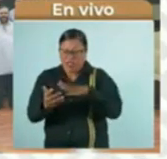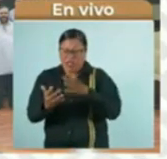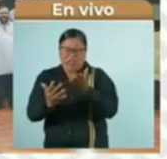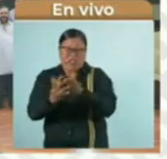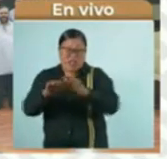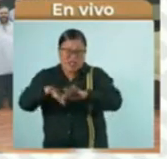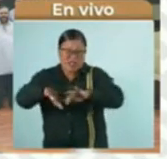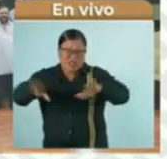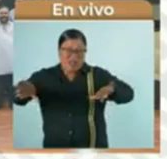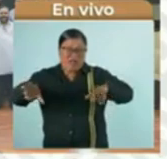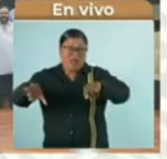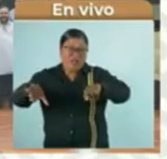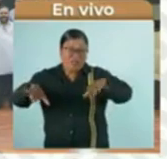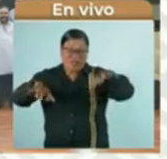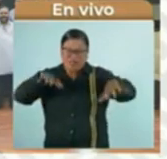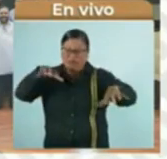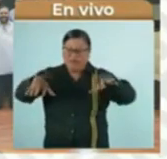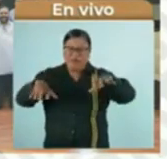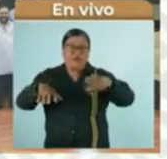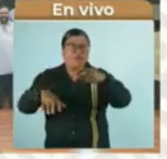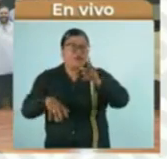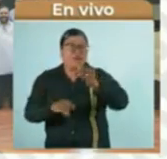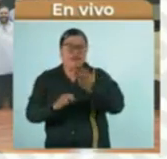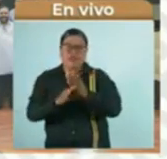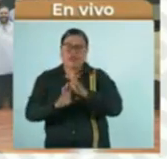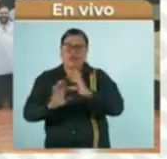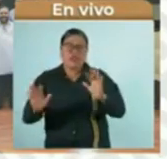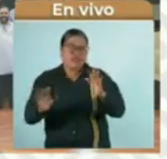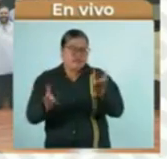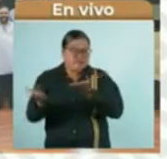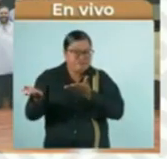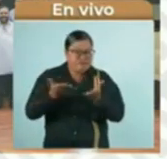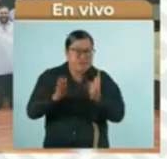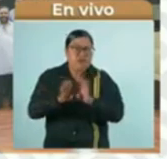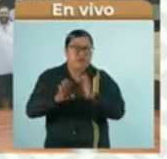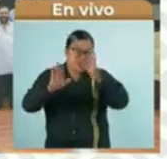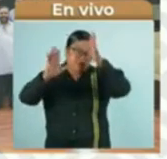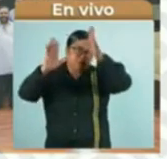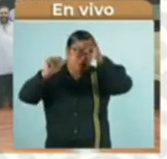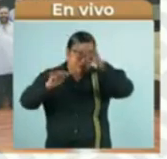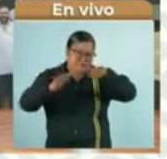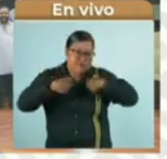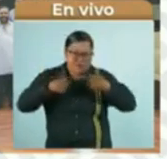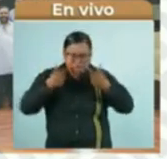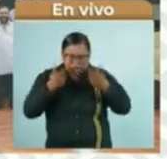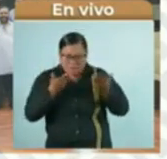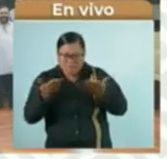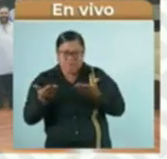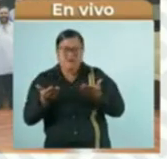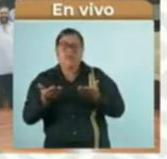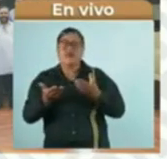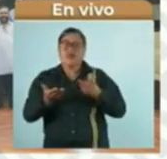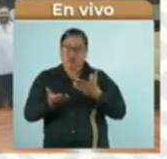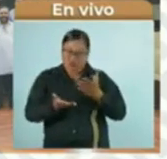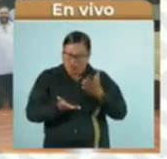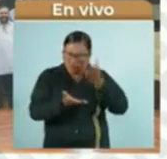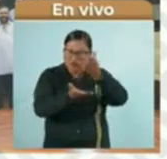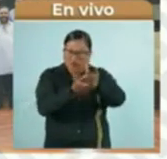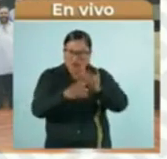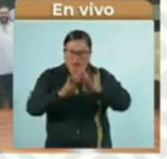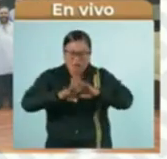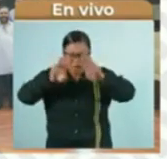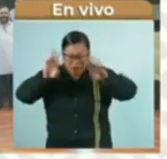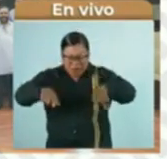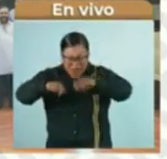que tenían estas comunidades pero que finalmente se pusieron de acuerdo y nosotros como coadyuvantes fuimos a trazar esa